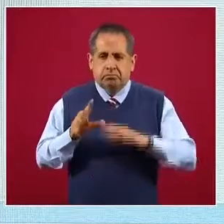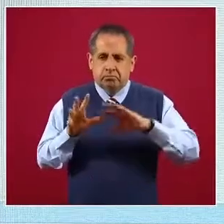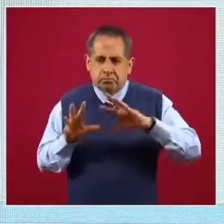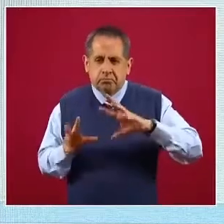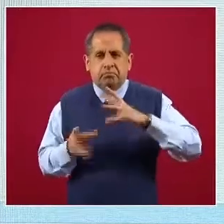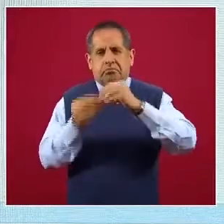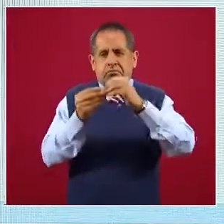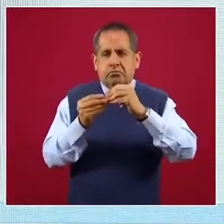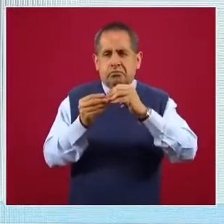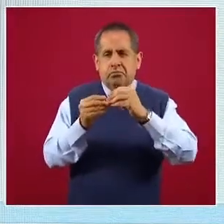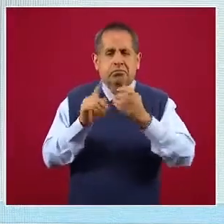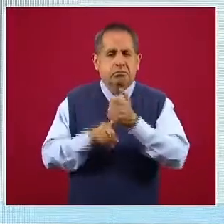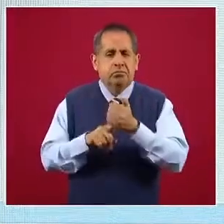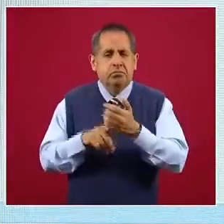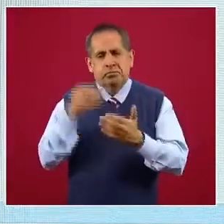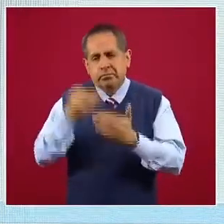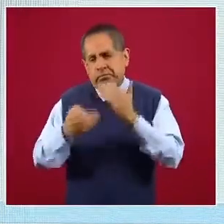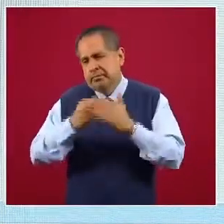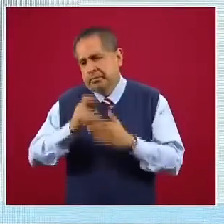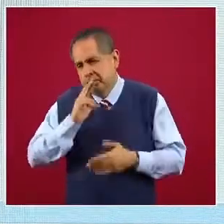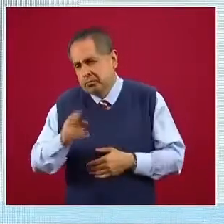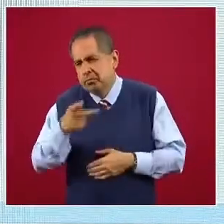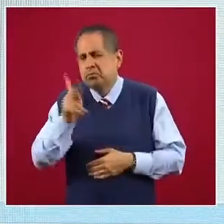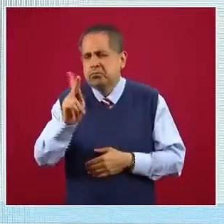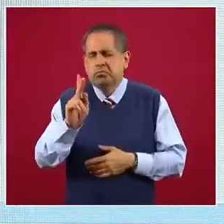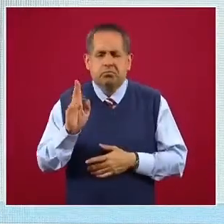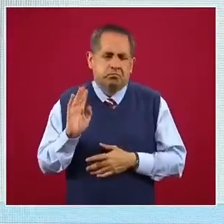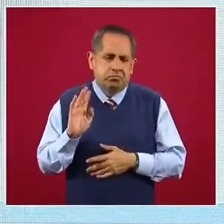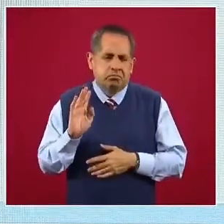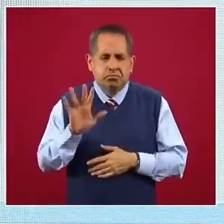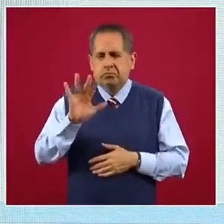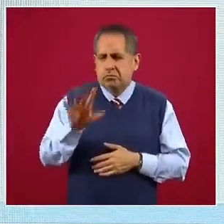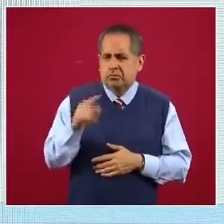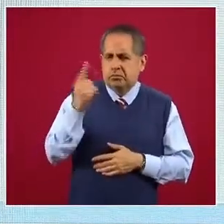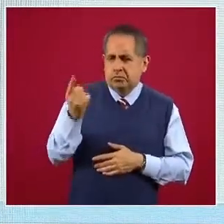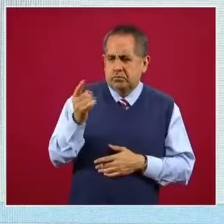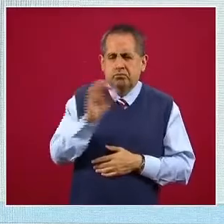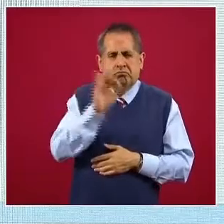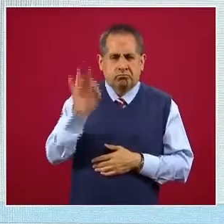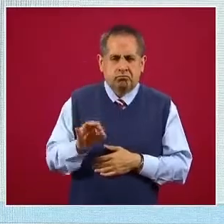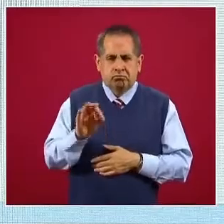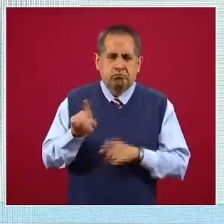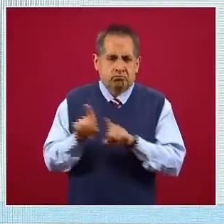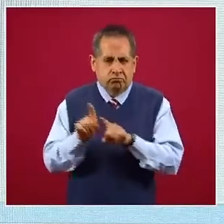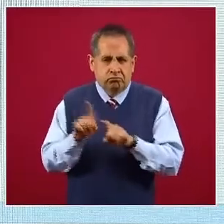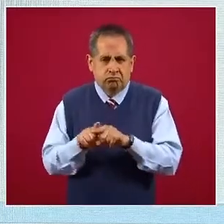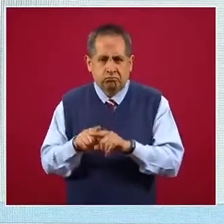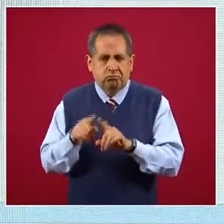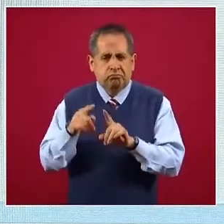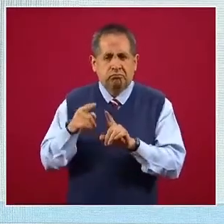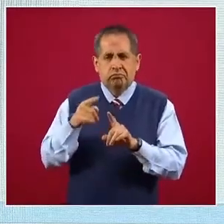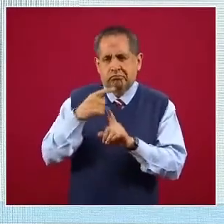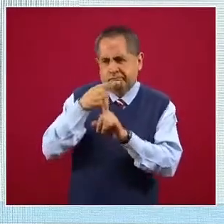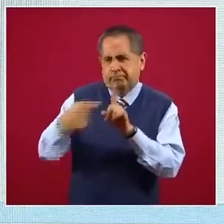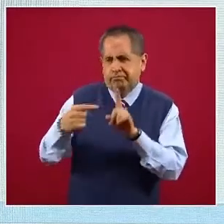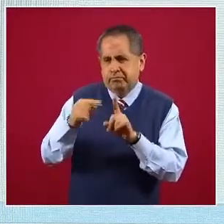grupo de personas que tienen pendiente un resultado, el 51%, es decir, la mitad de ellas,